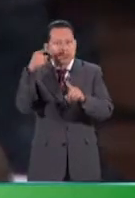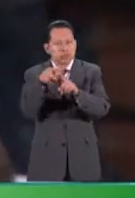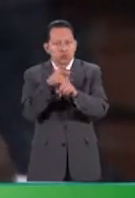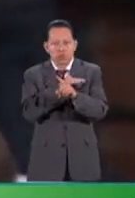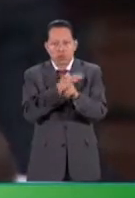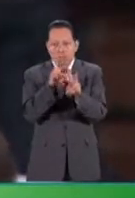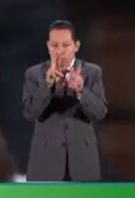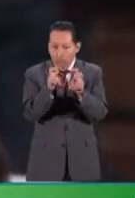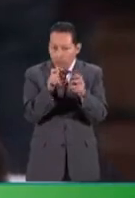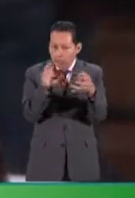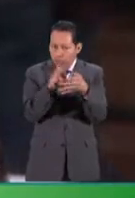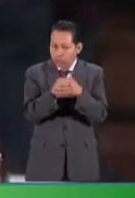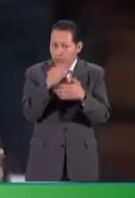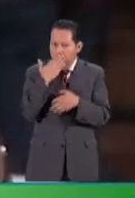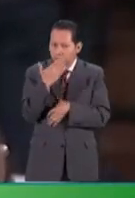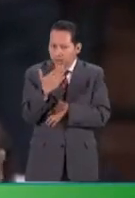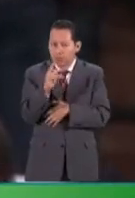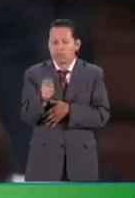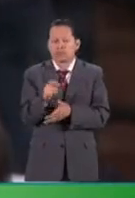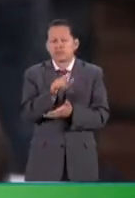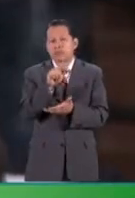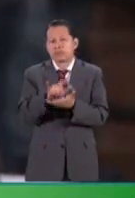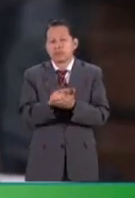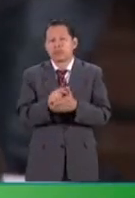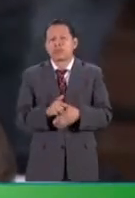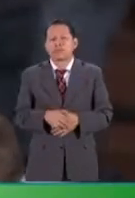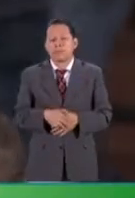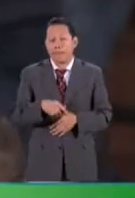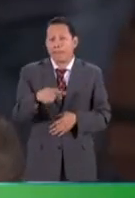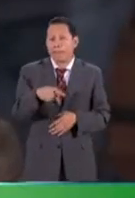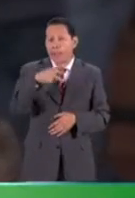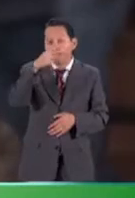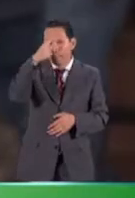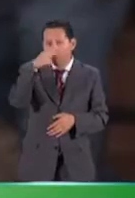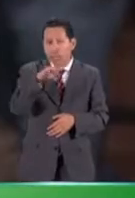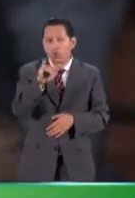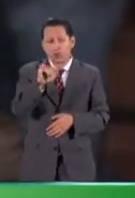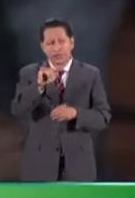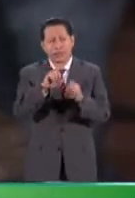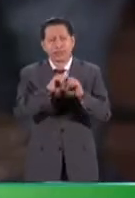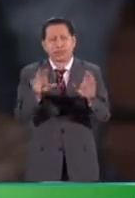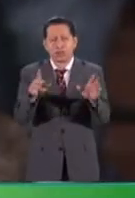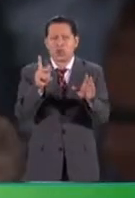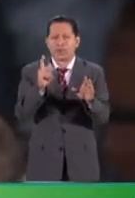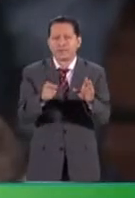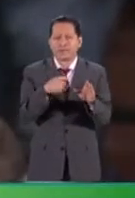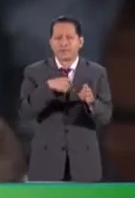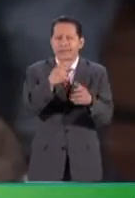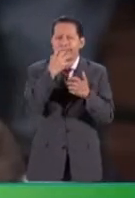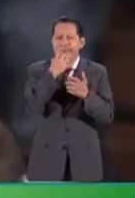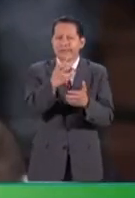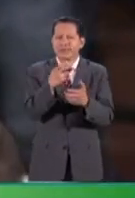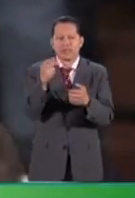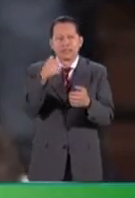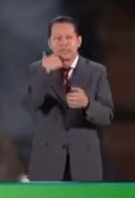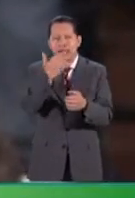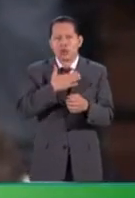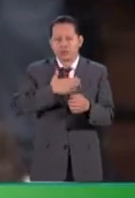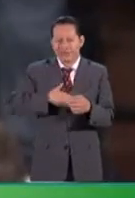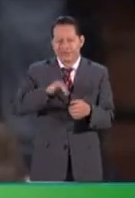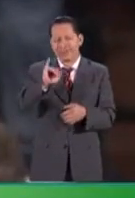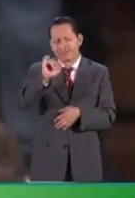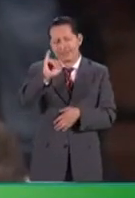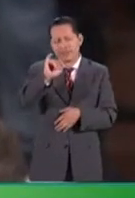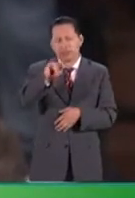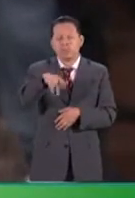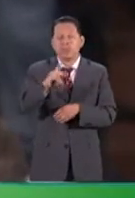en términos concretos, la ley. En México, sí, claro, existe un clamor de justicia, pero este